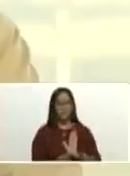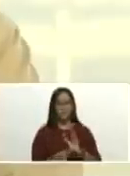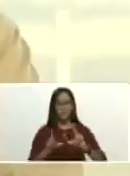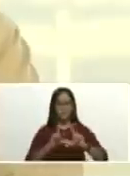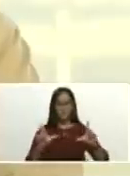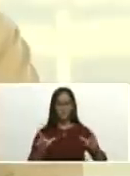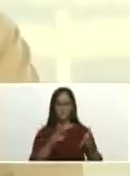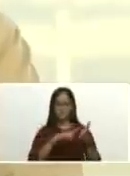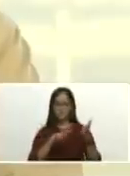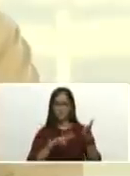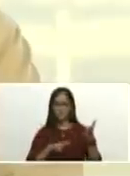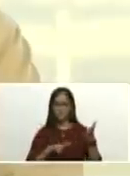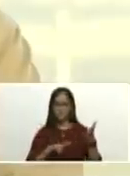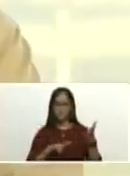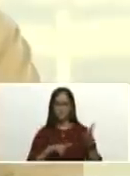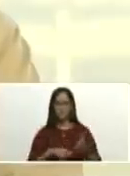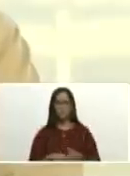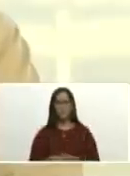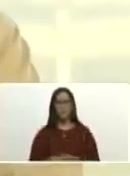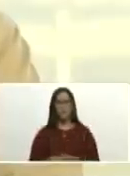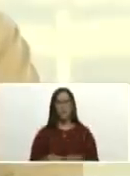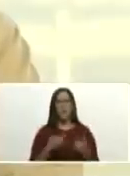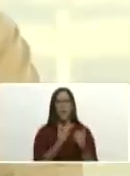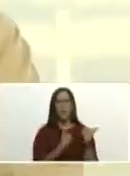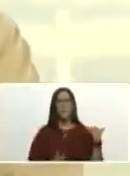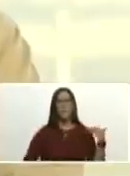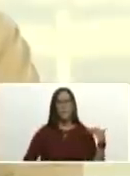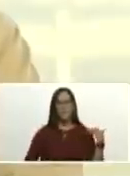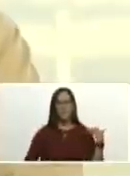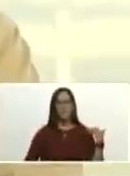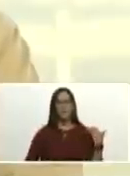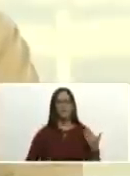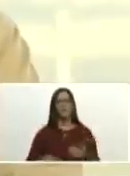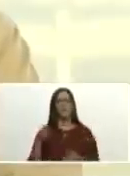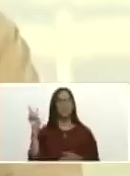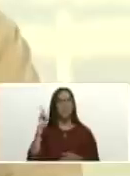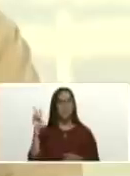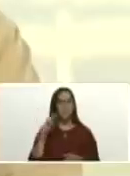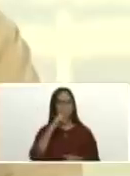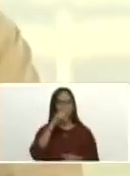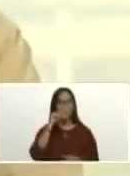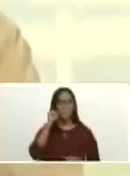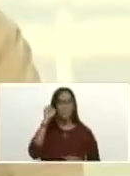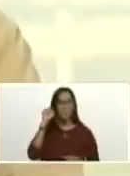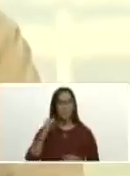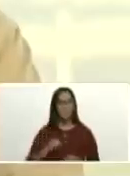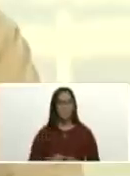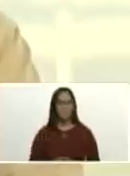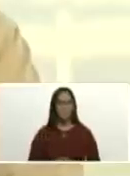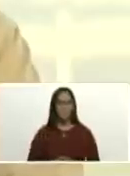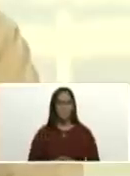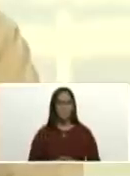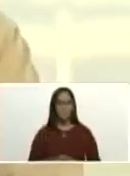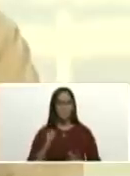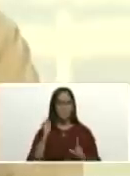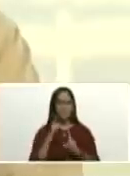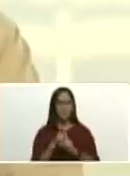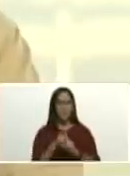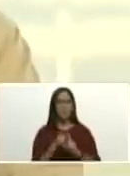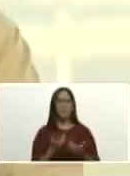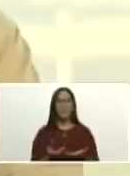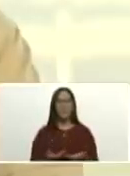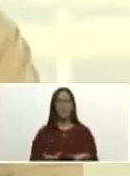certificado: el presidente de la República Bolivariana de Venezuela, Nicolás Maduro Moros, desde la emblemática